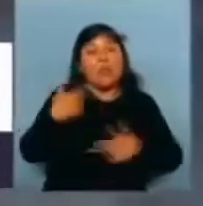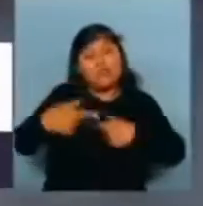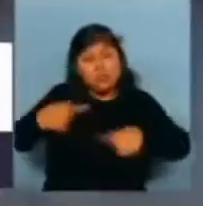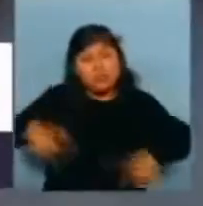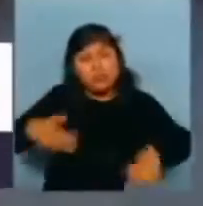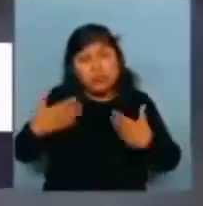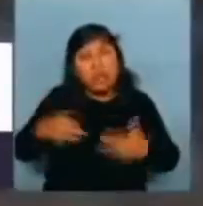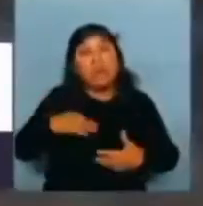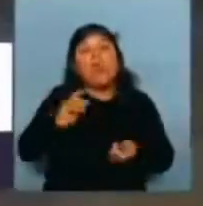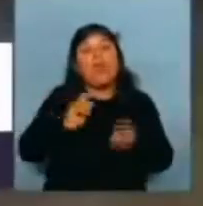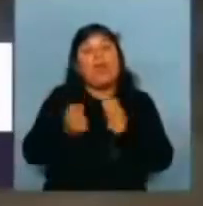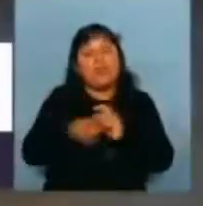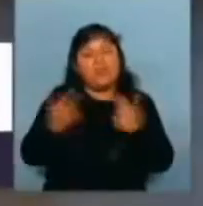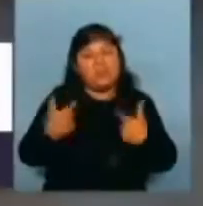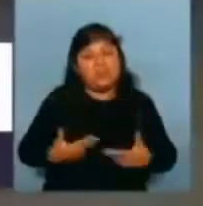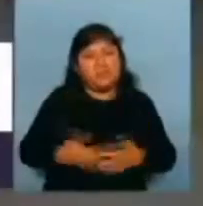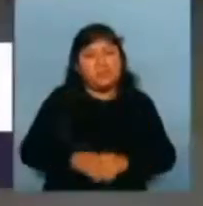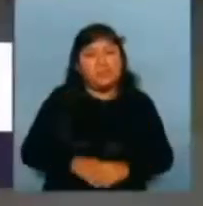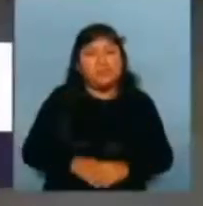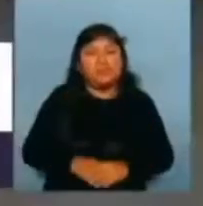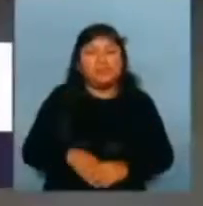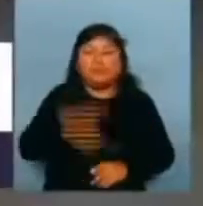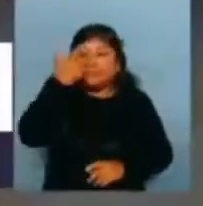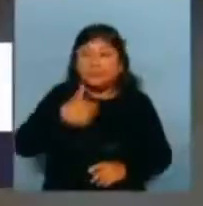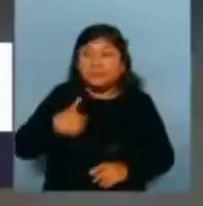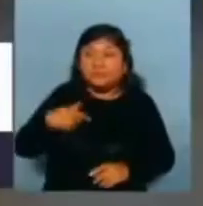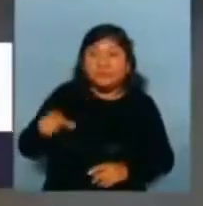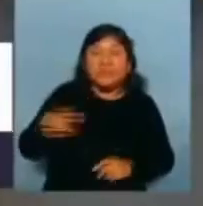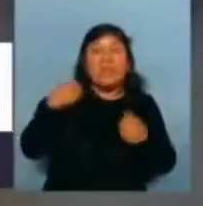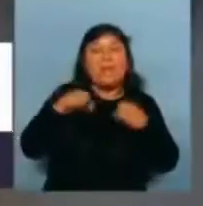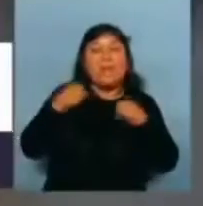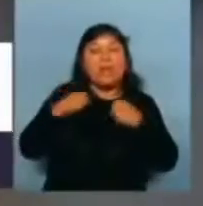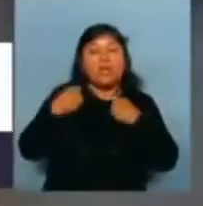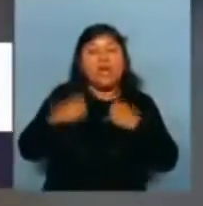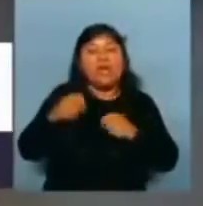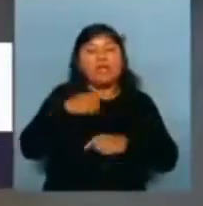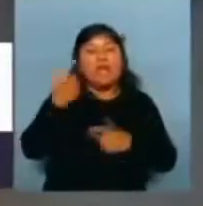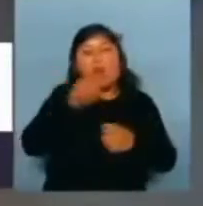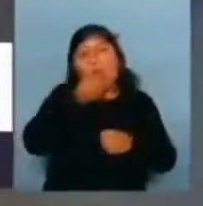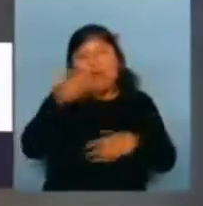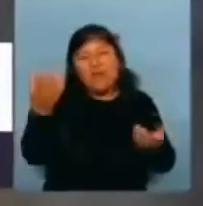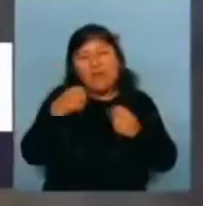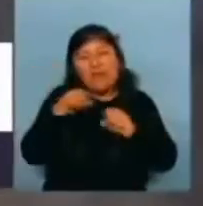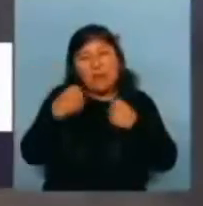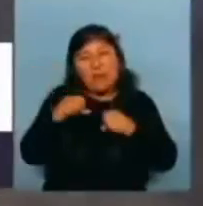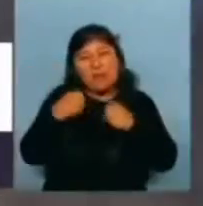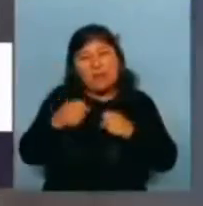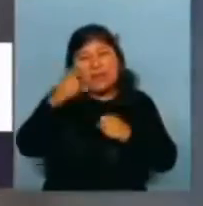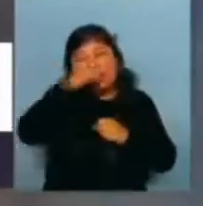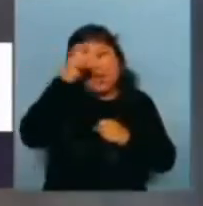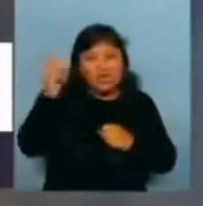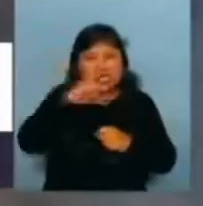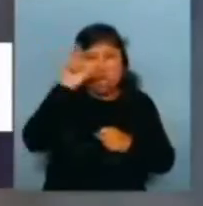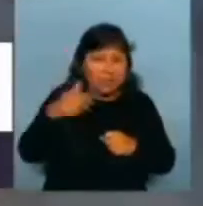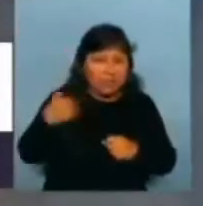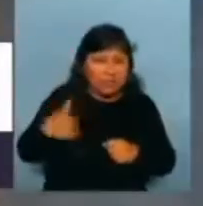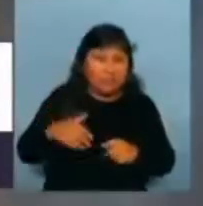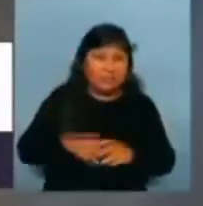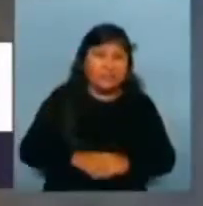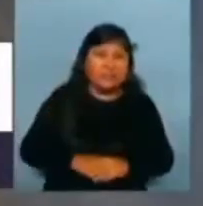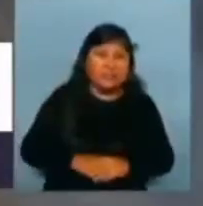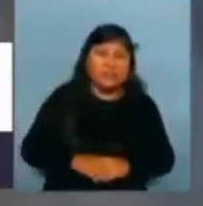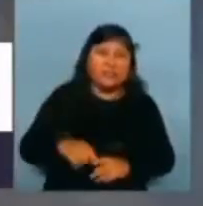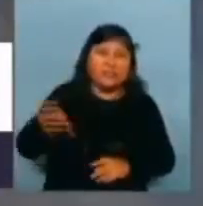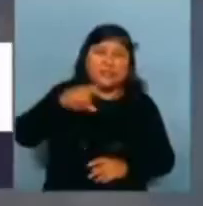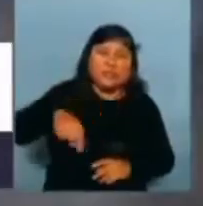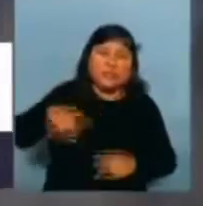aparte hay una cuestión, el que es deportista, sea de la disciplina que sea, cuando a nivel nacional hay una